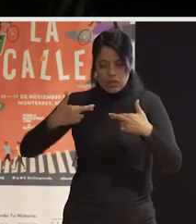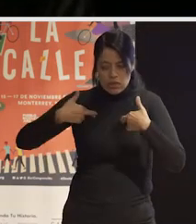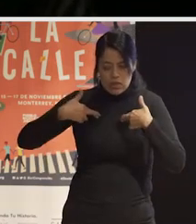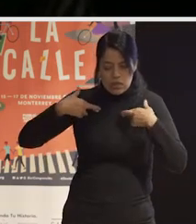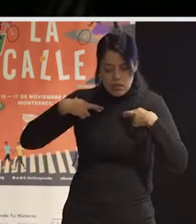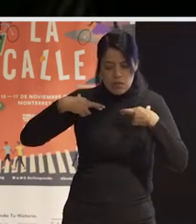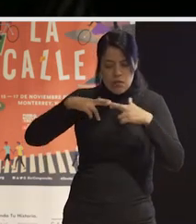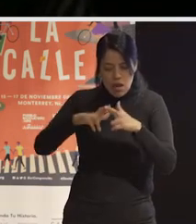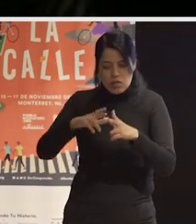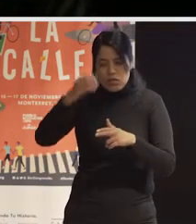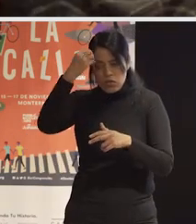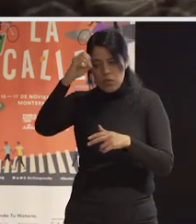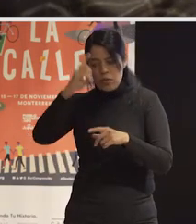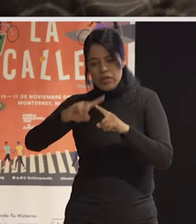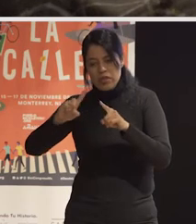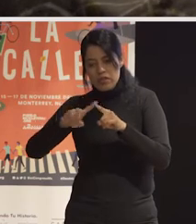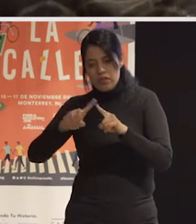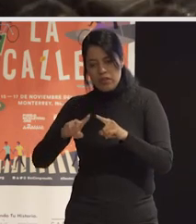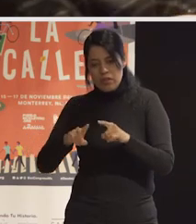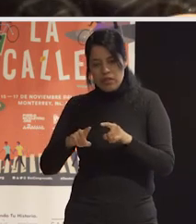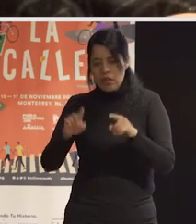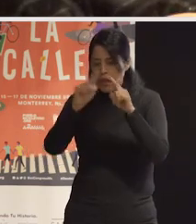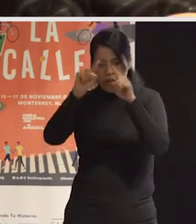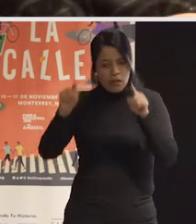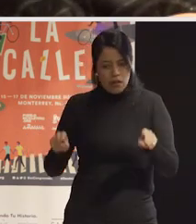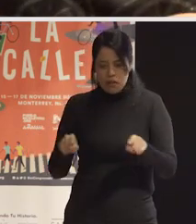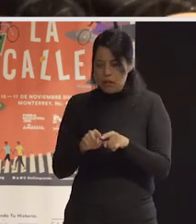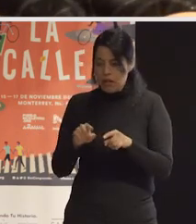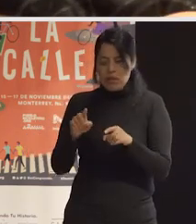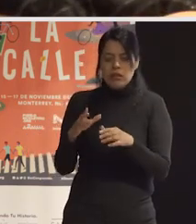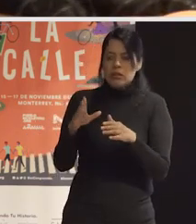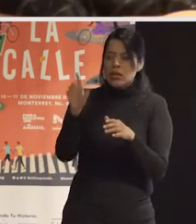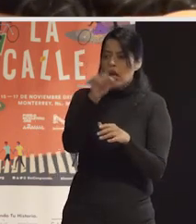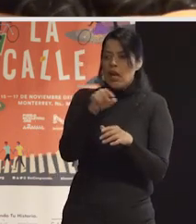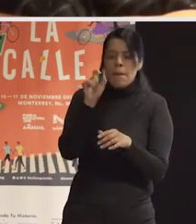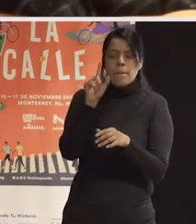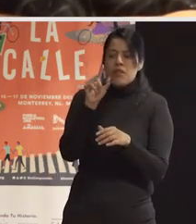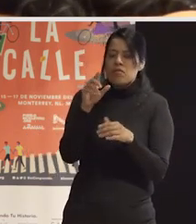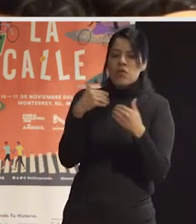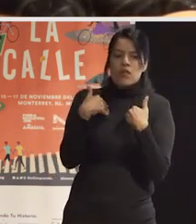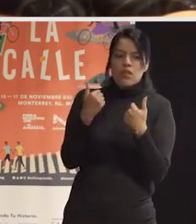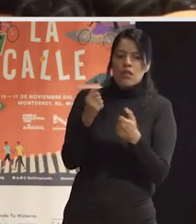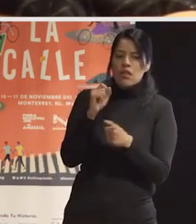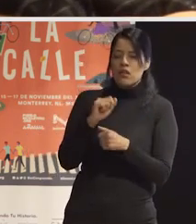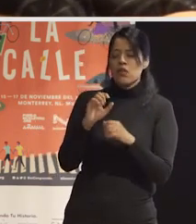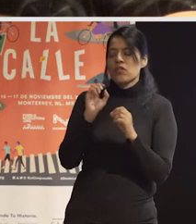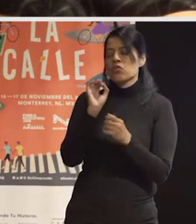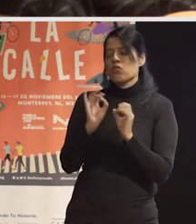gente que opine diferente y no estar en el mismo cuadrito para poder entender qué pasa en esas comunidades